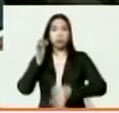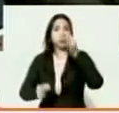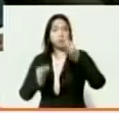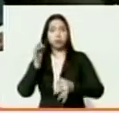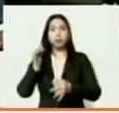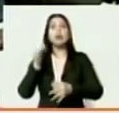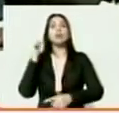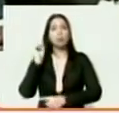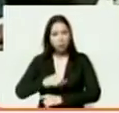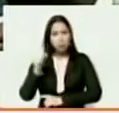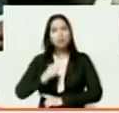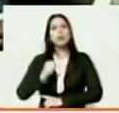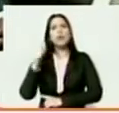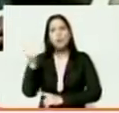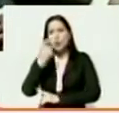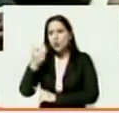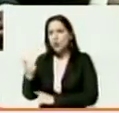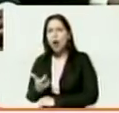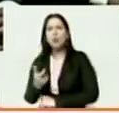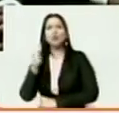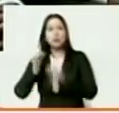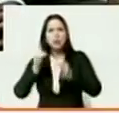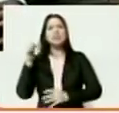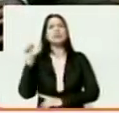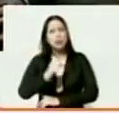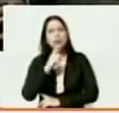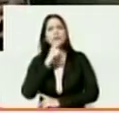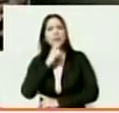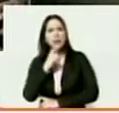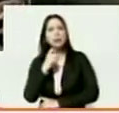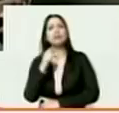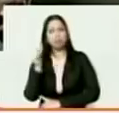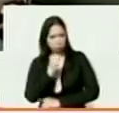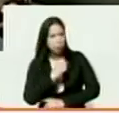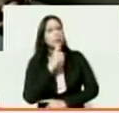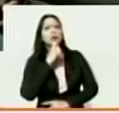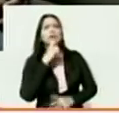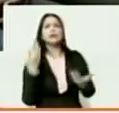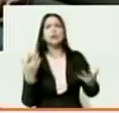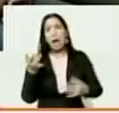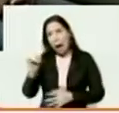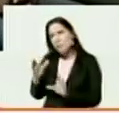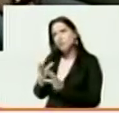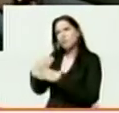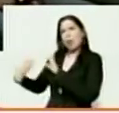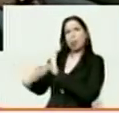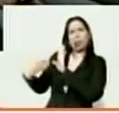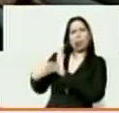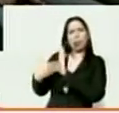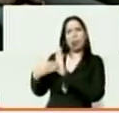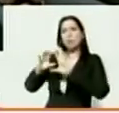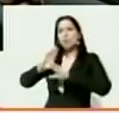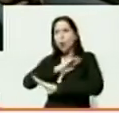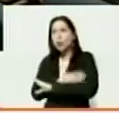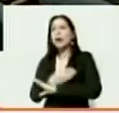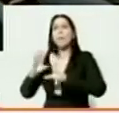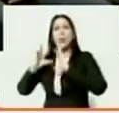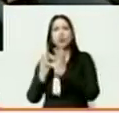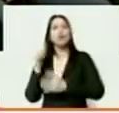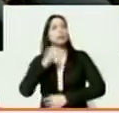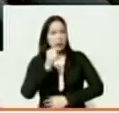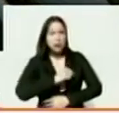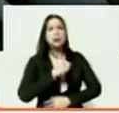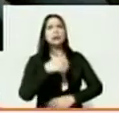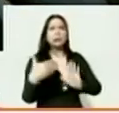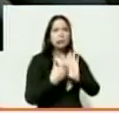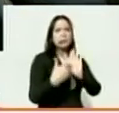buscar justicia. ¿Que es difícil? Sí, es difícil. ¿Que hay presiones de los poderes del mundo? Va a haber muchas presiones de los